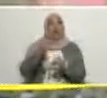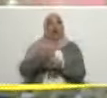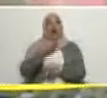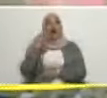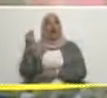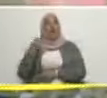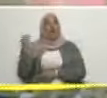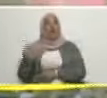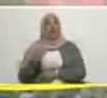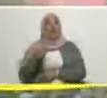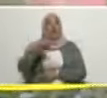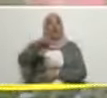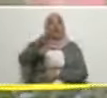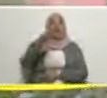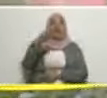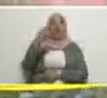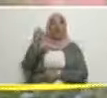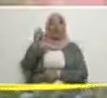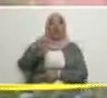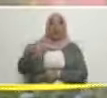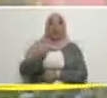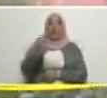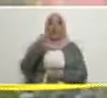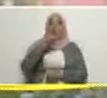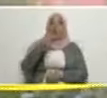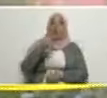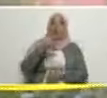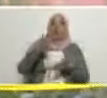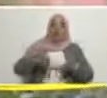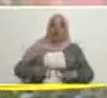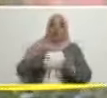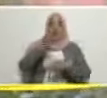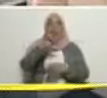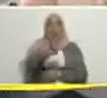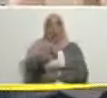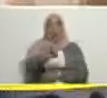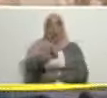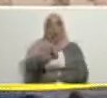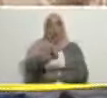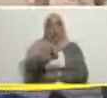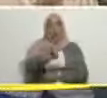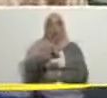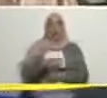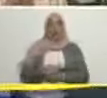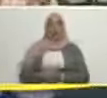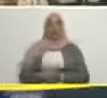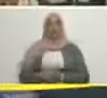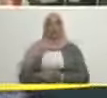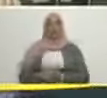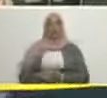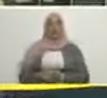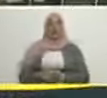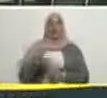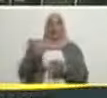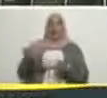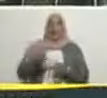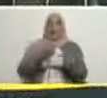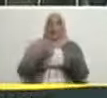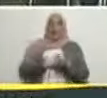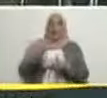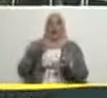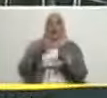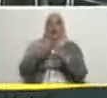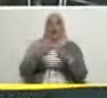juventud, Lucas. El sistema Lucas nace el lunes. ¿Ah? Ya está pulidito, tenemos